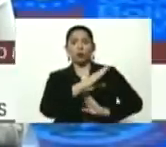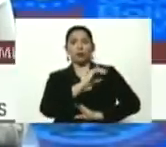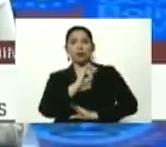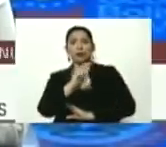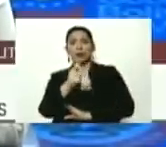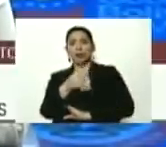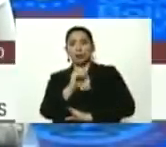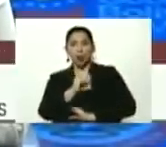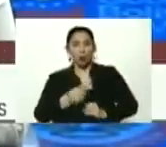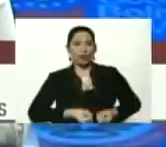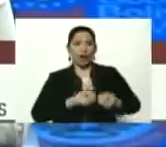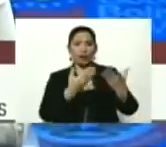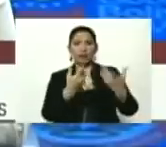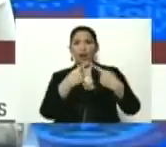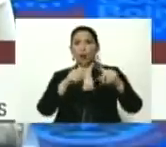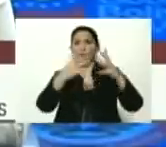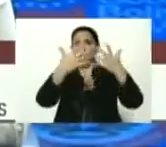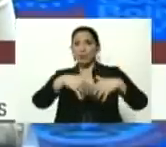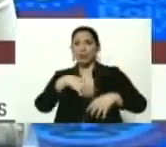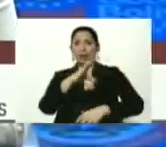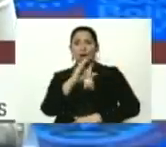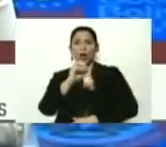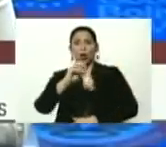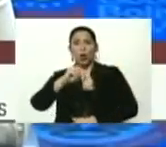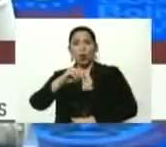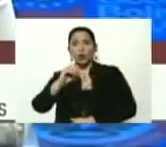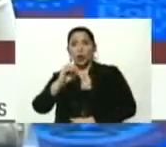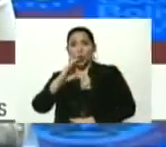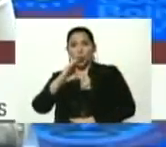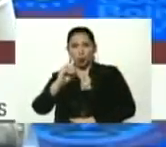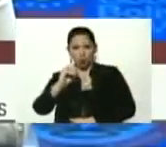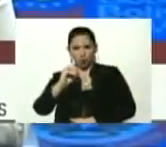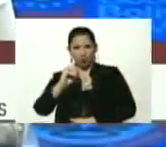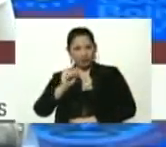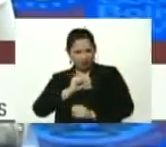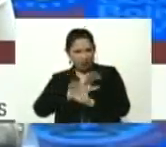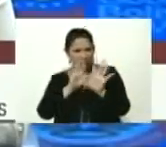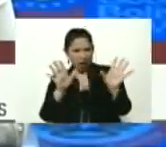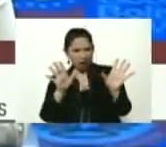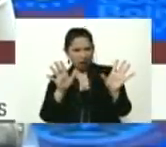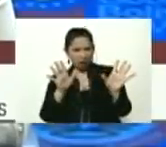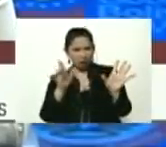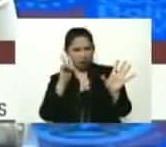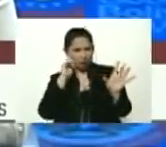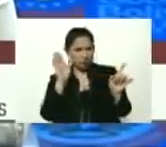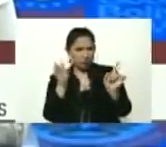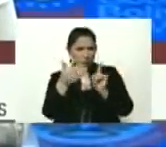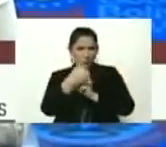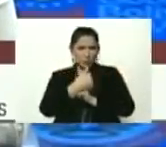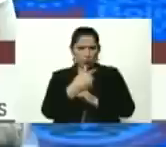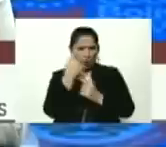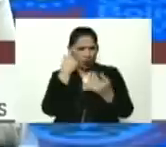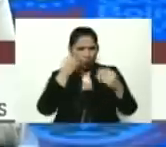a ConocoPhillips. Está muy clara la complicidad y bueno, los tribunales en los Estados Unidos